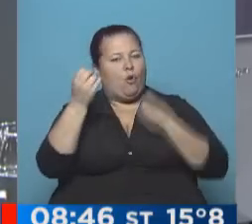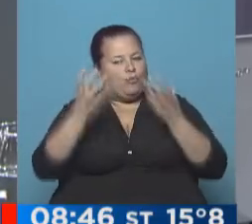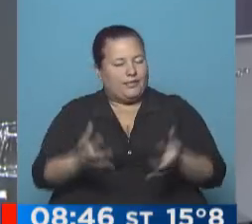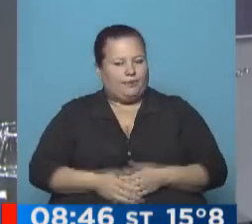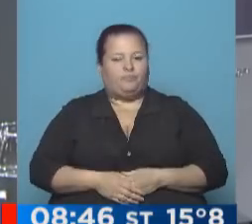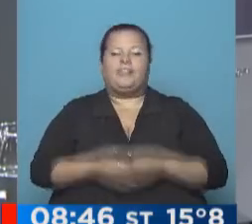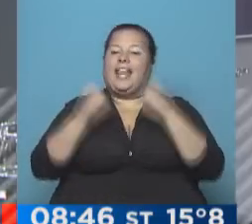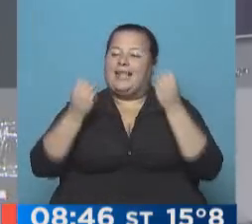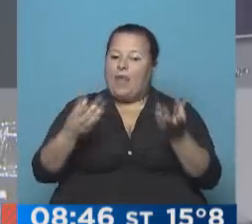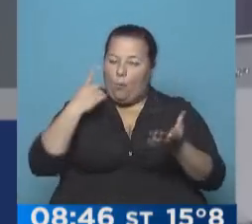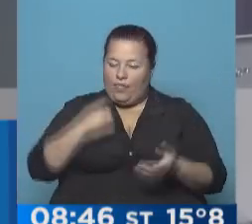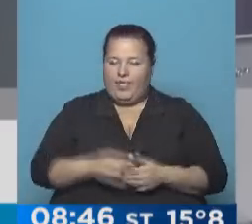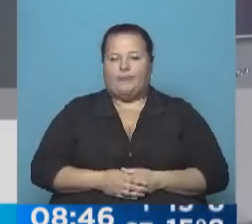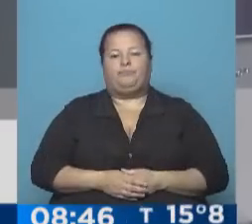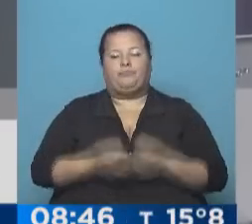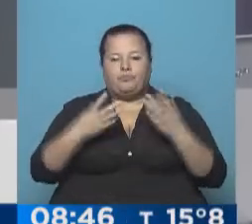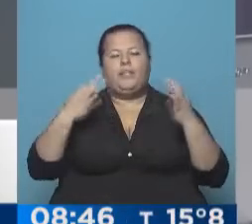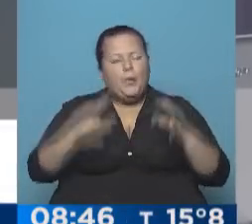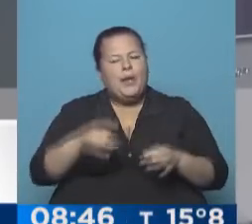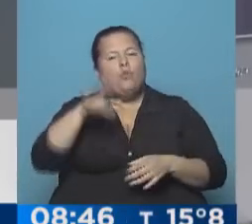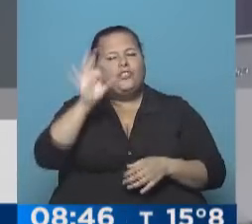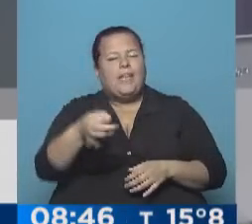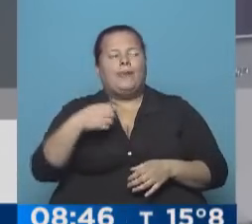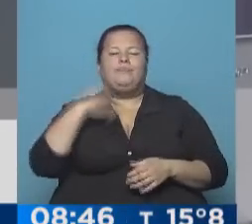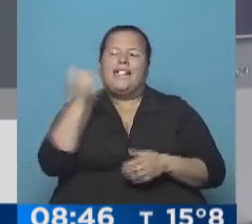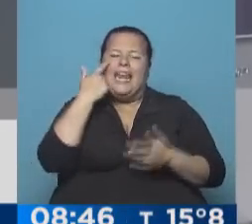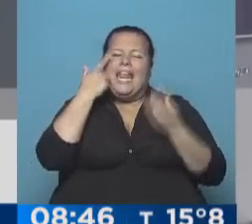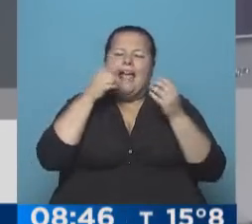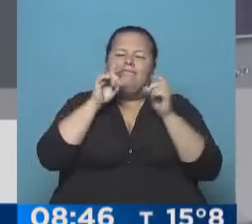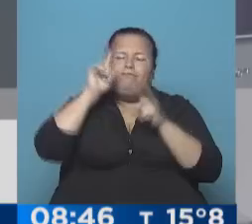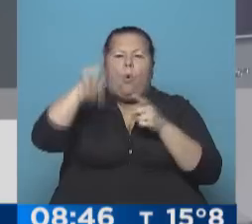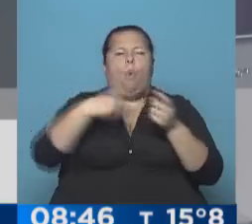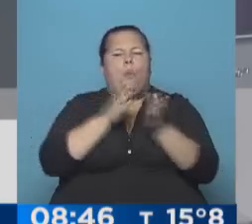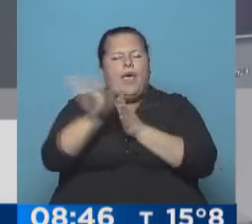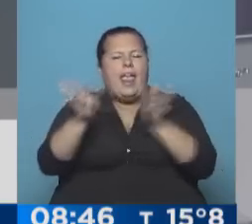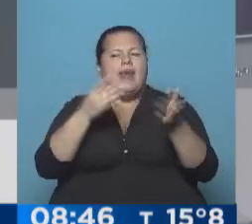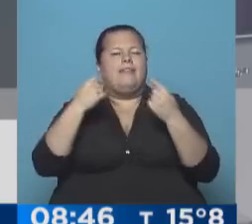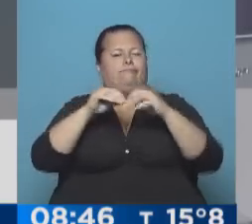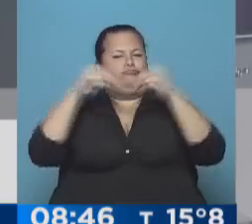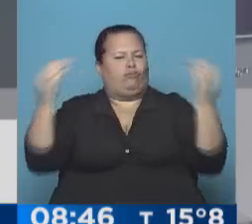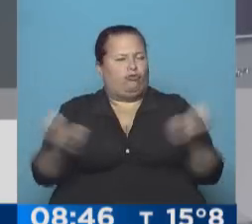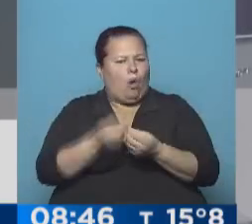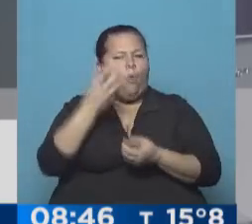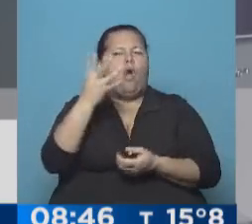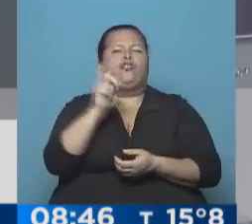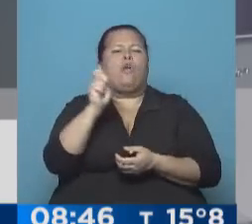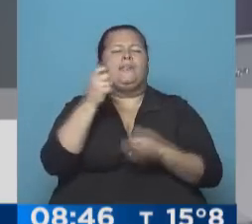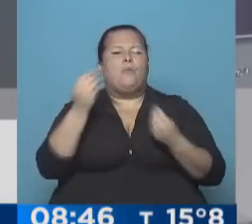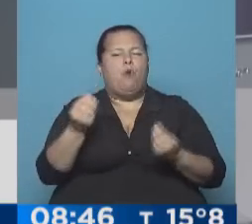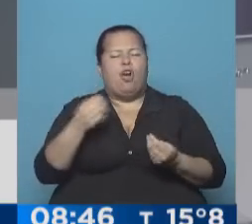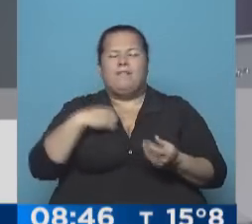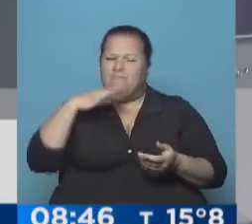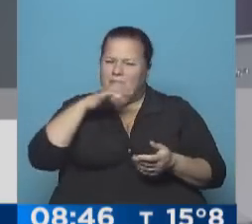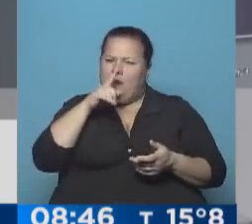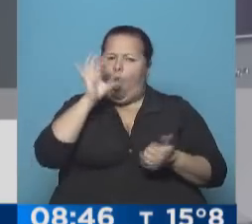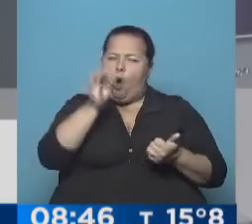está? ¿Qué tal? Buen día, Lourdes. Bien, sabe que estamos tratando de desmenuzar, ¿no?, ese gran número, decimos 4 meses, porque si no entiendo